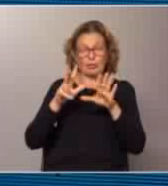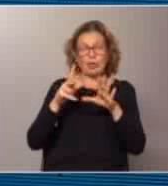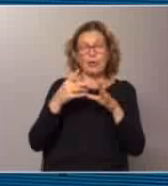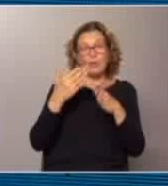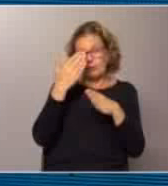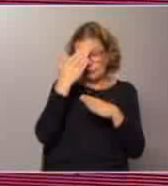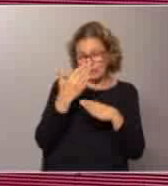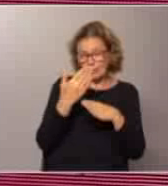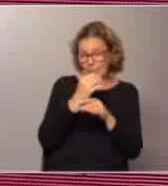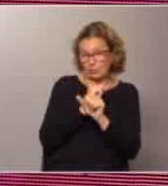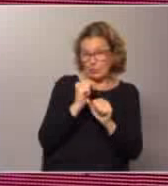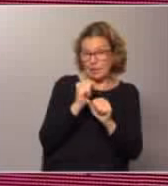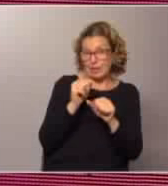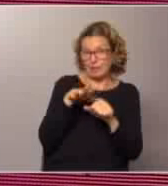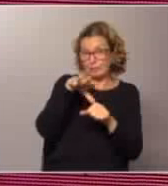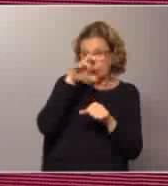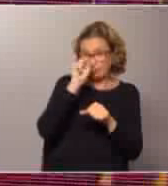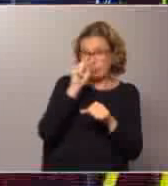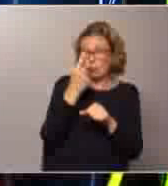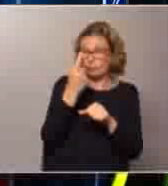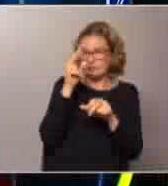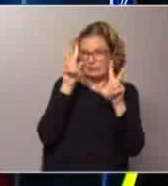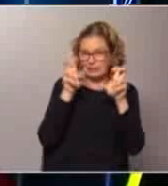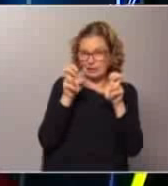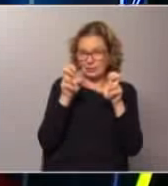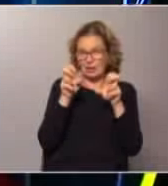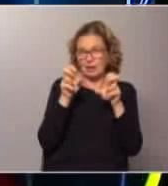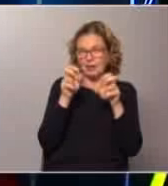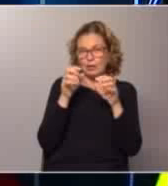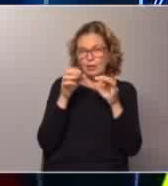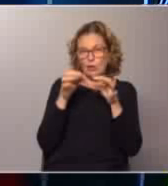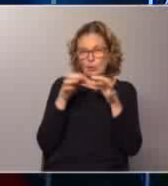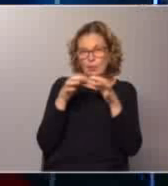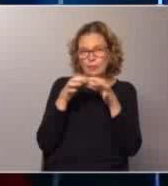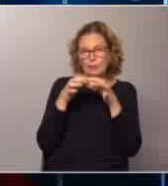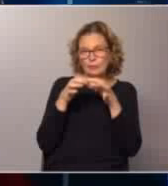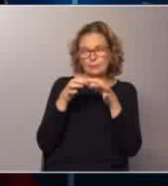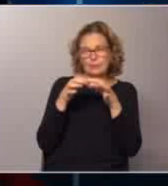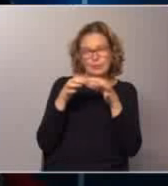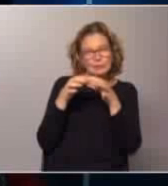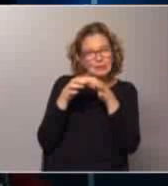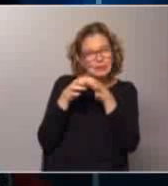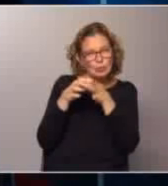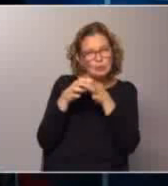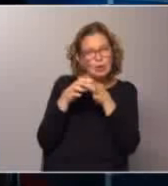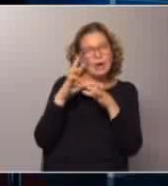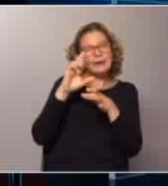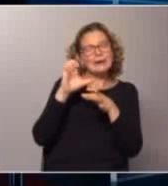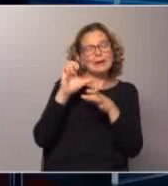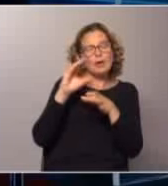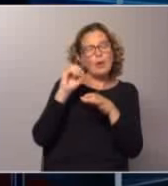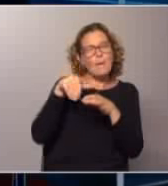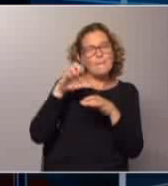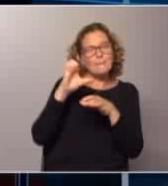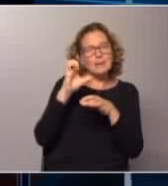información sobre un tema el circuito de recompensa que es un circuito tienen todos los mamíferos que reaccionan frente a elementos